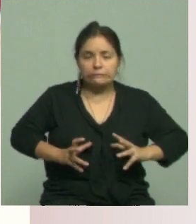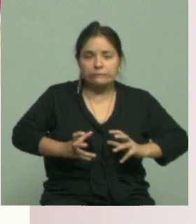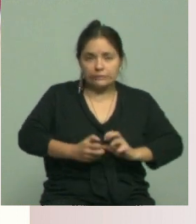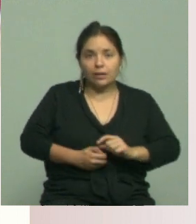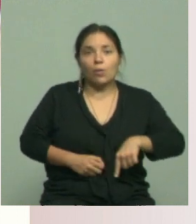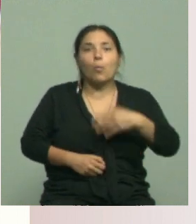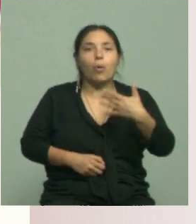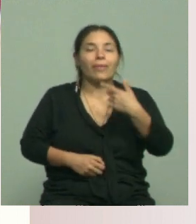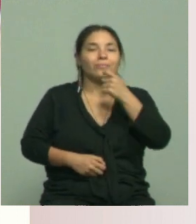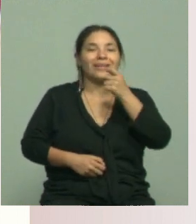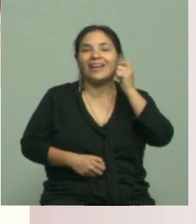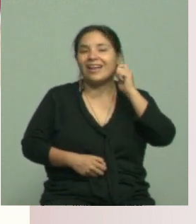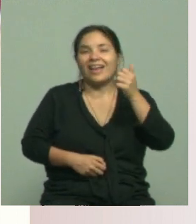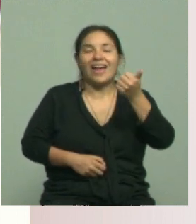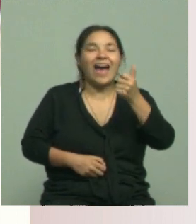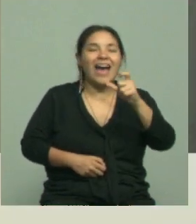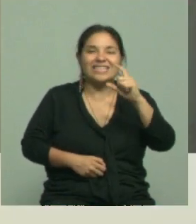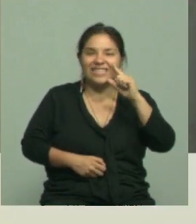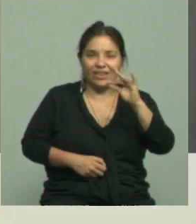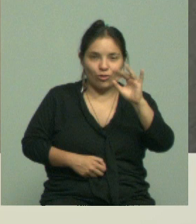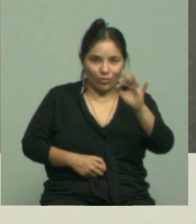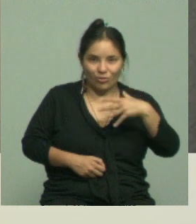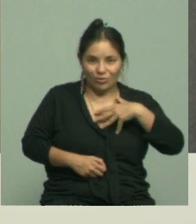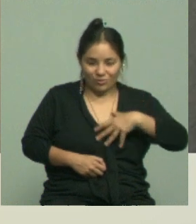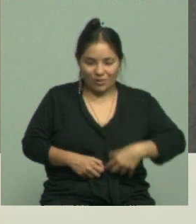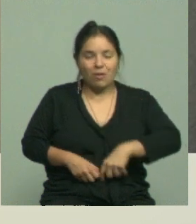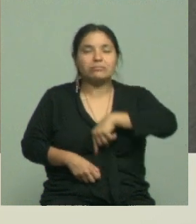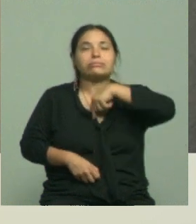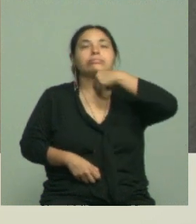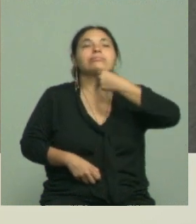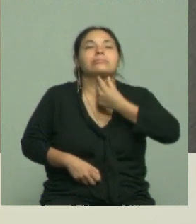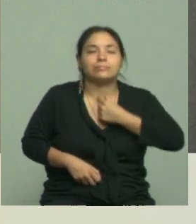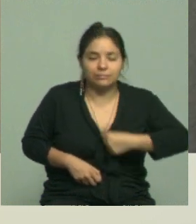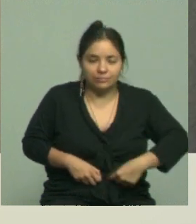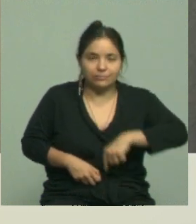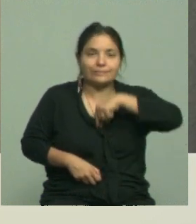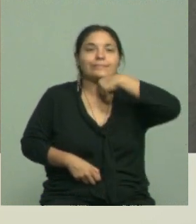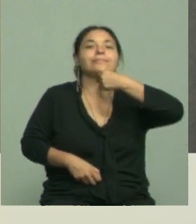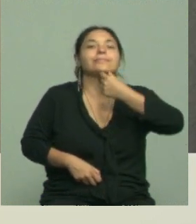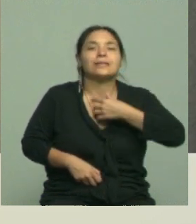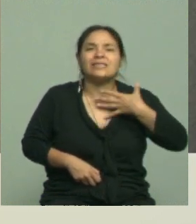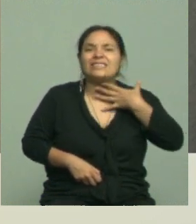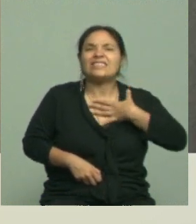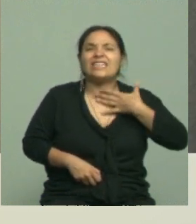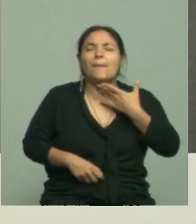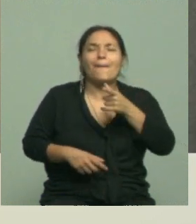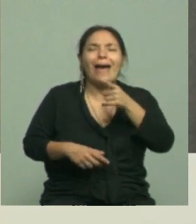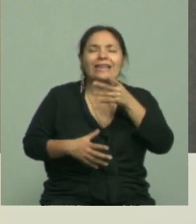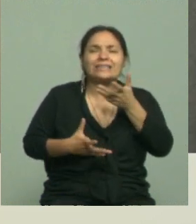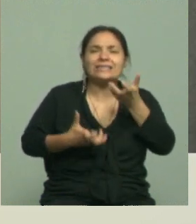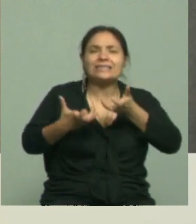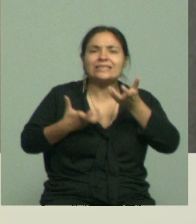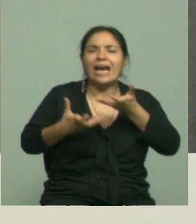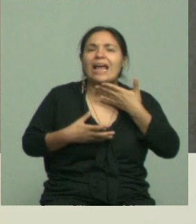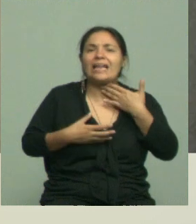reflujo sí va a afectar, va a irritar las cuerdas vocales. Bien. El reflujo gastroesofágico, en muchos casos mucha gente no sabe